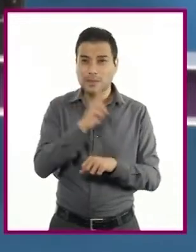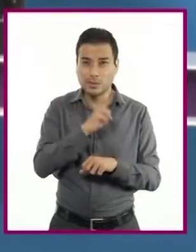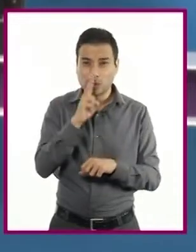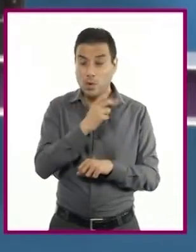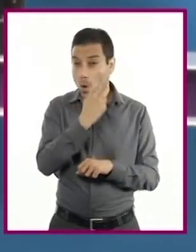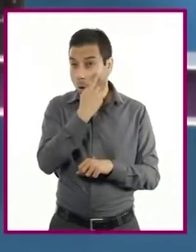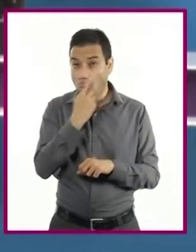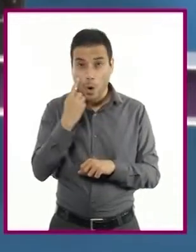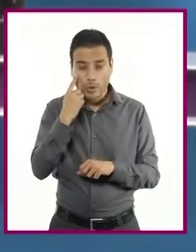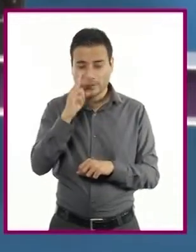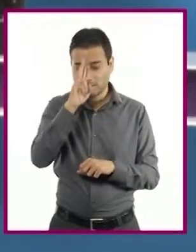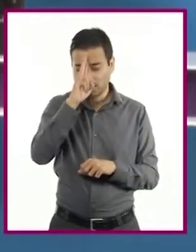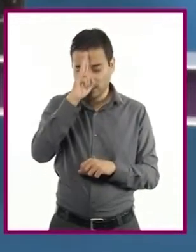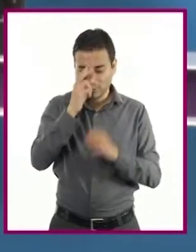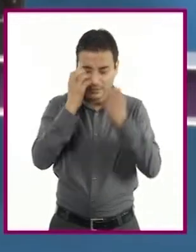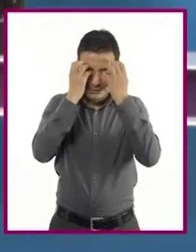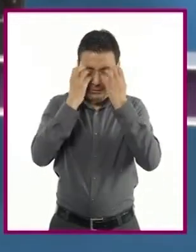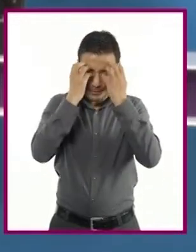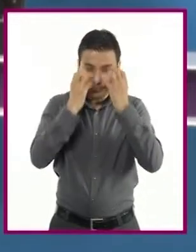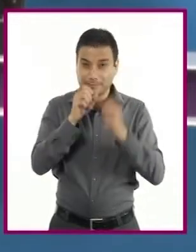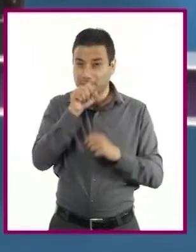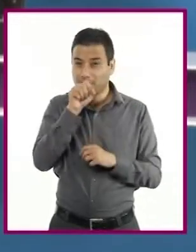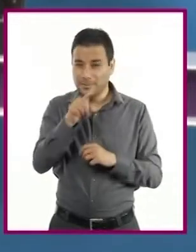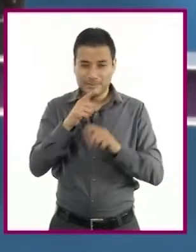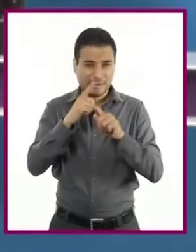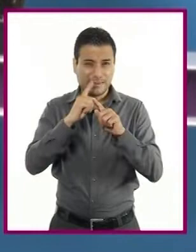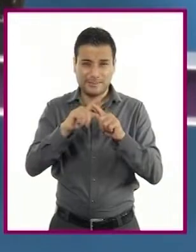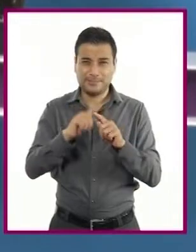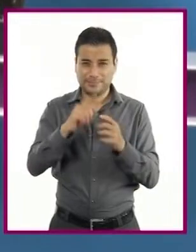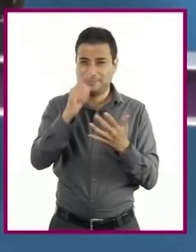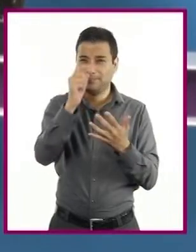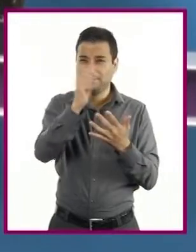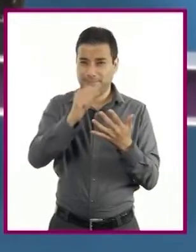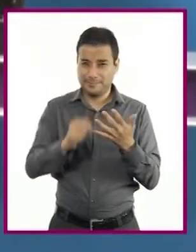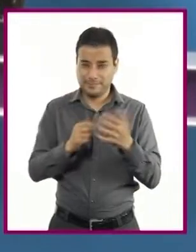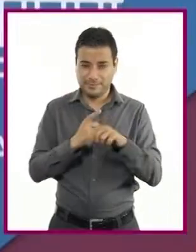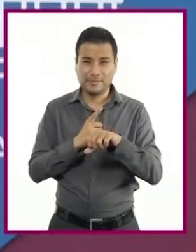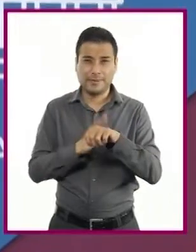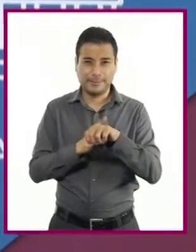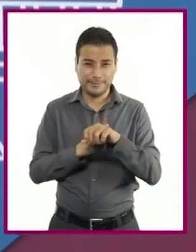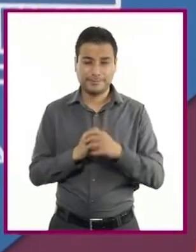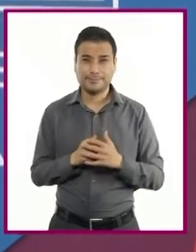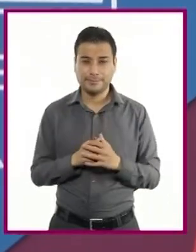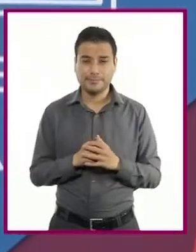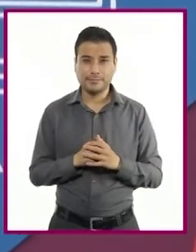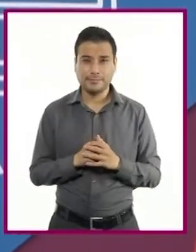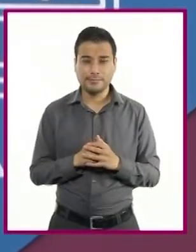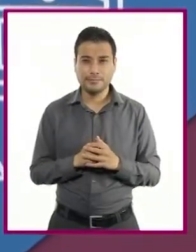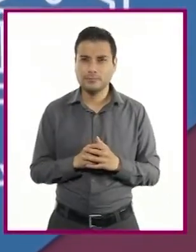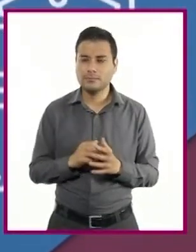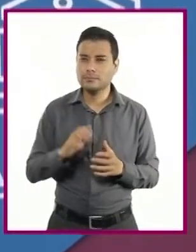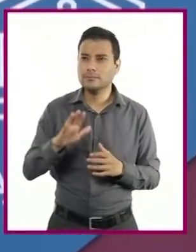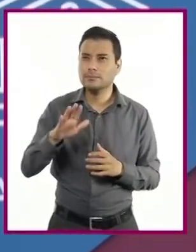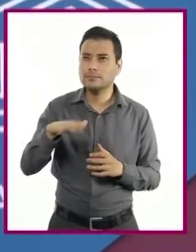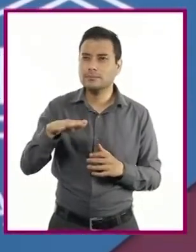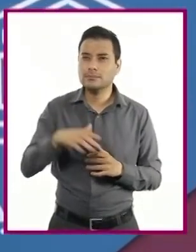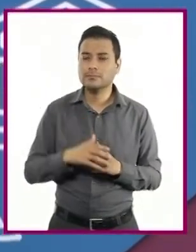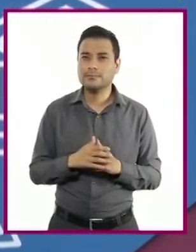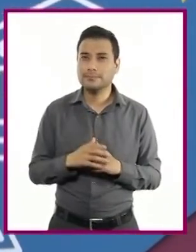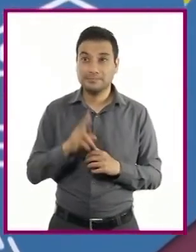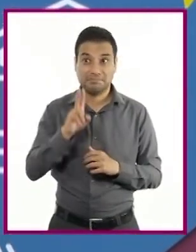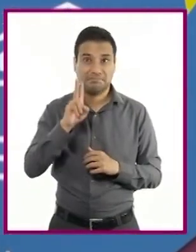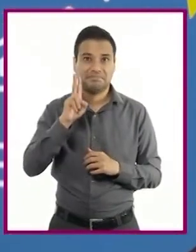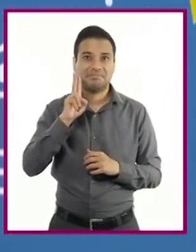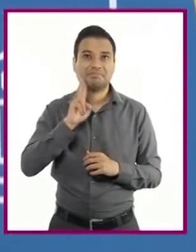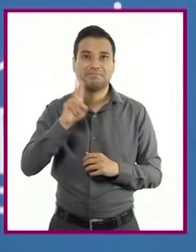los ojos y otros efectos que influyen en la calidad de vida de la población. Maestro, ¿qué le parece